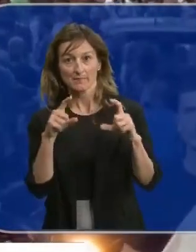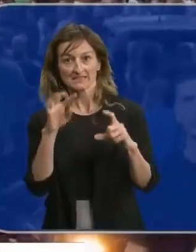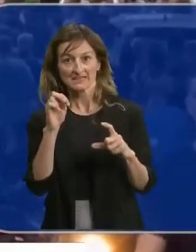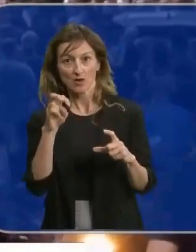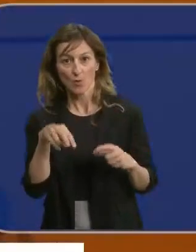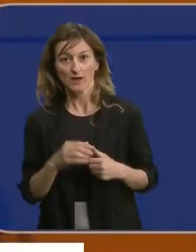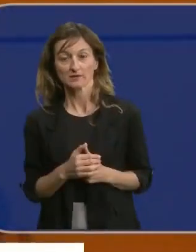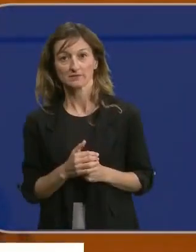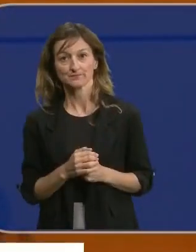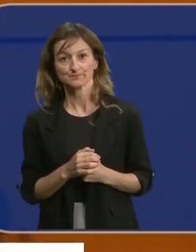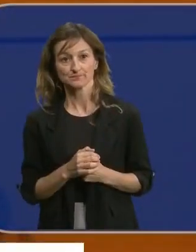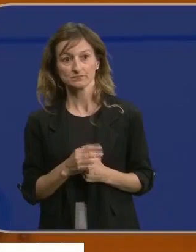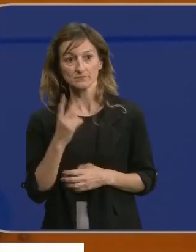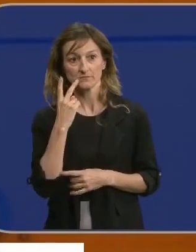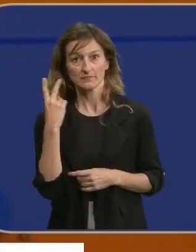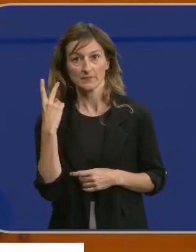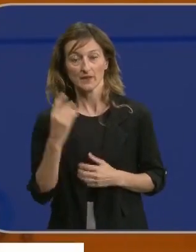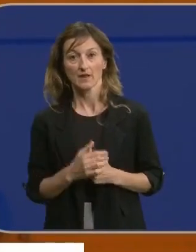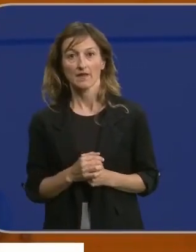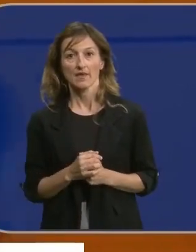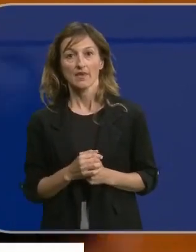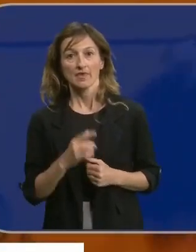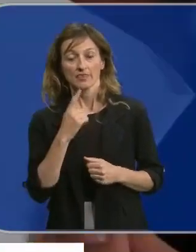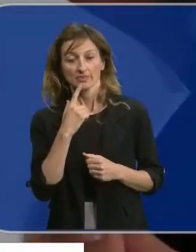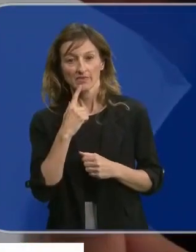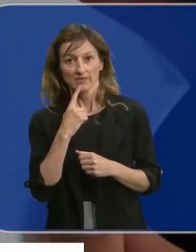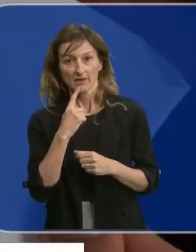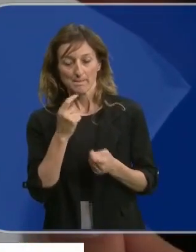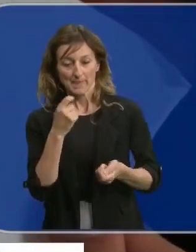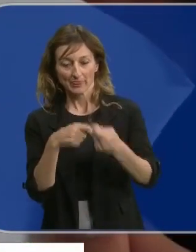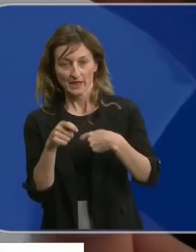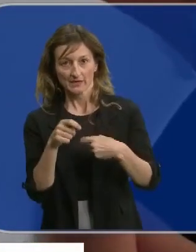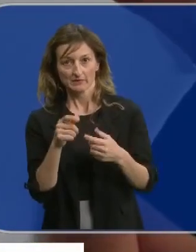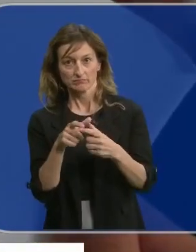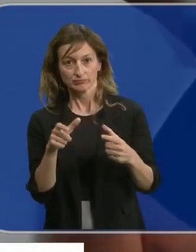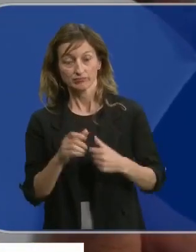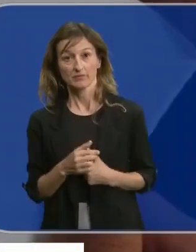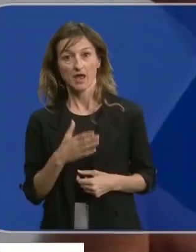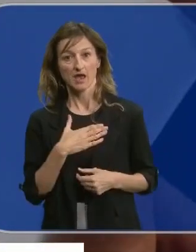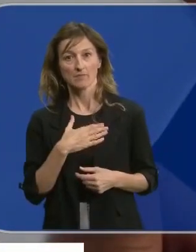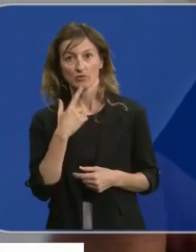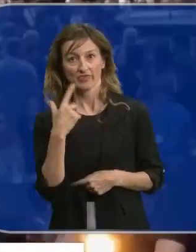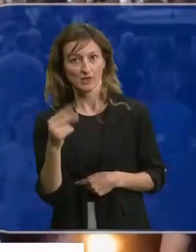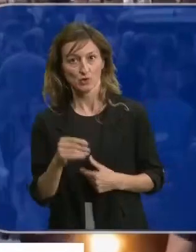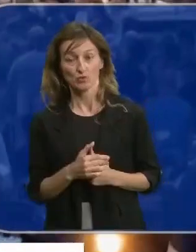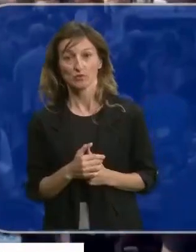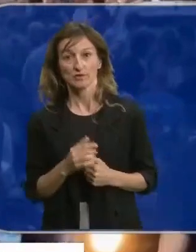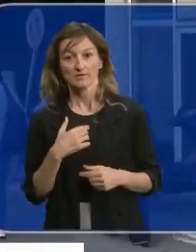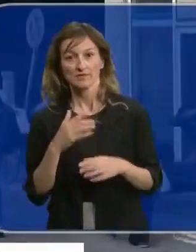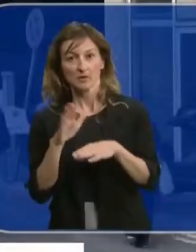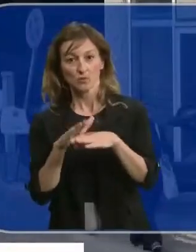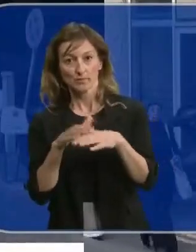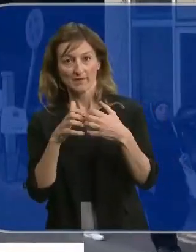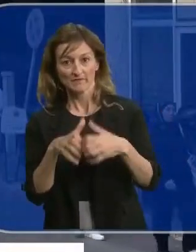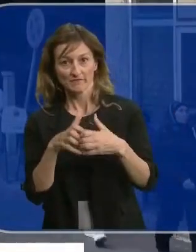taiwanesa gol Apolo de vender los dispositivos su propietario niega los hechos y señala al